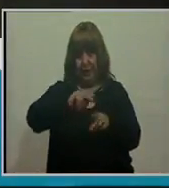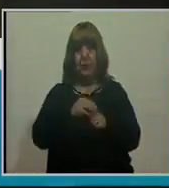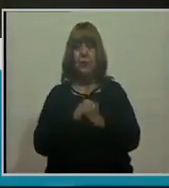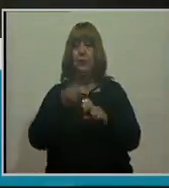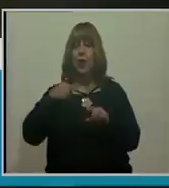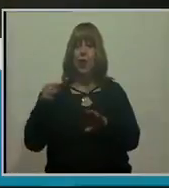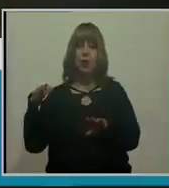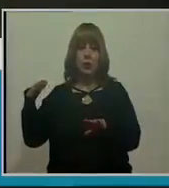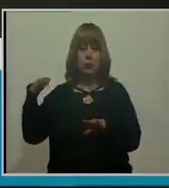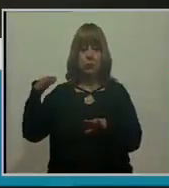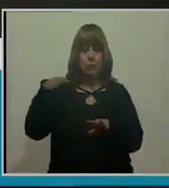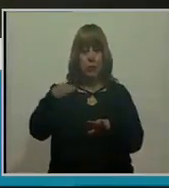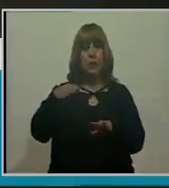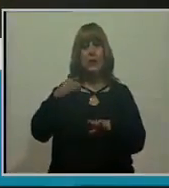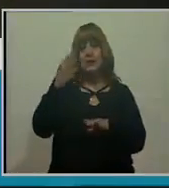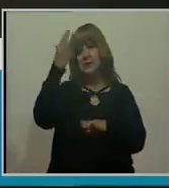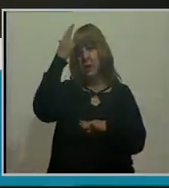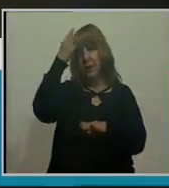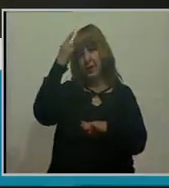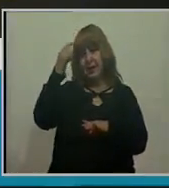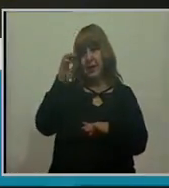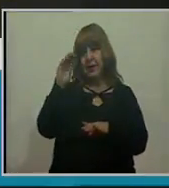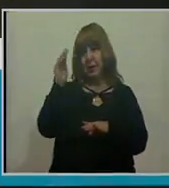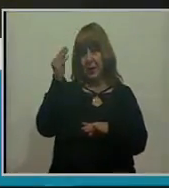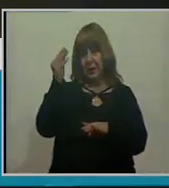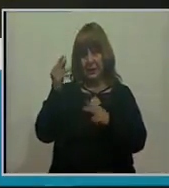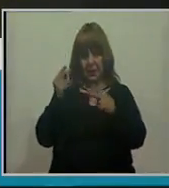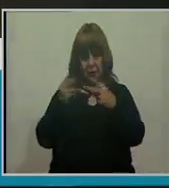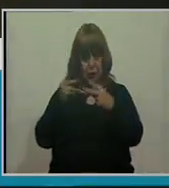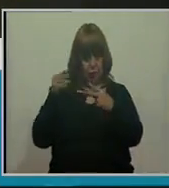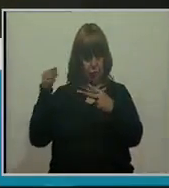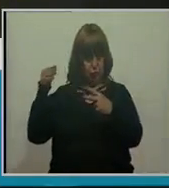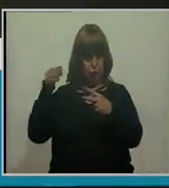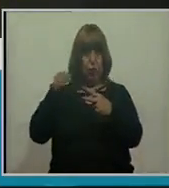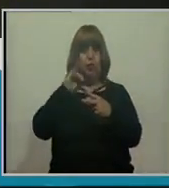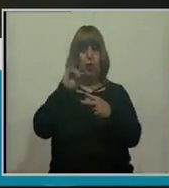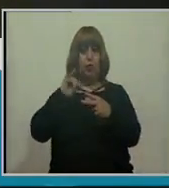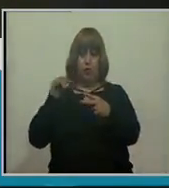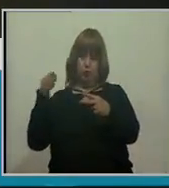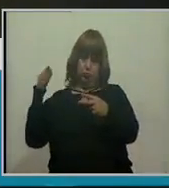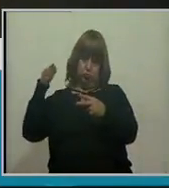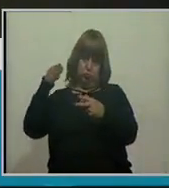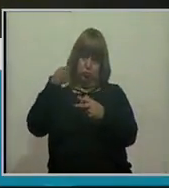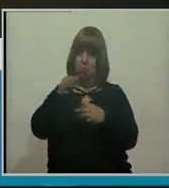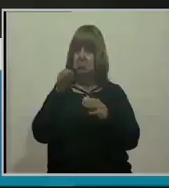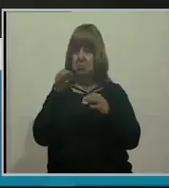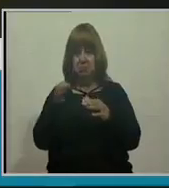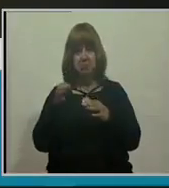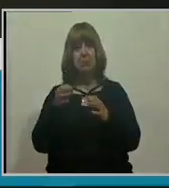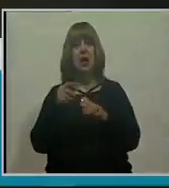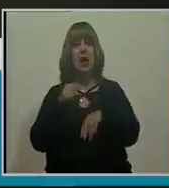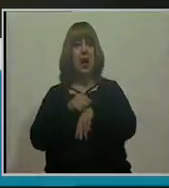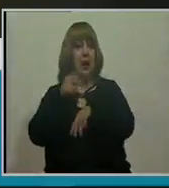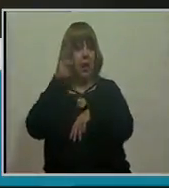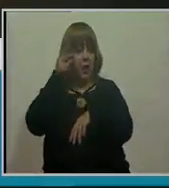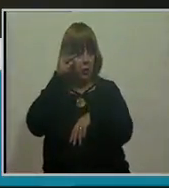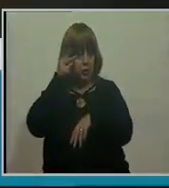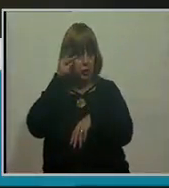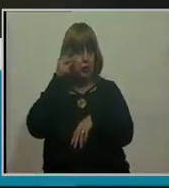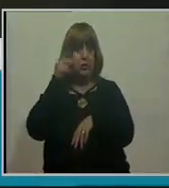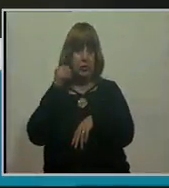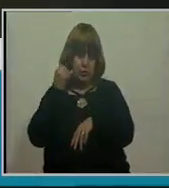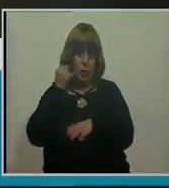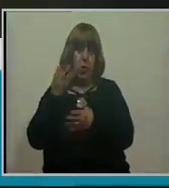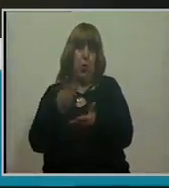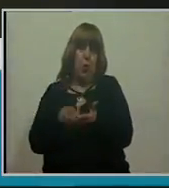zona sur. Estamos hablando de San Martín y Brasil, que tiene buena marcha desde el departamento de Godoy Cruz. Este sector, ya a partir de la hora 8, recibe un incremento